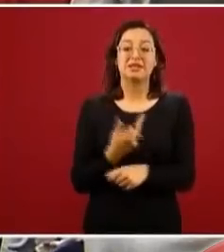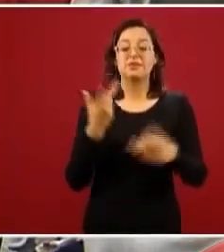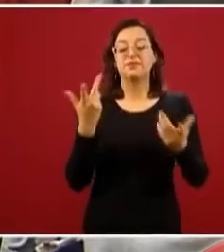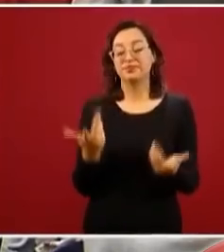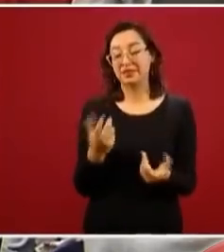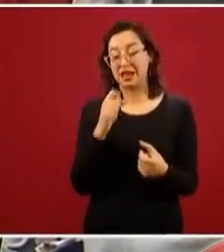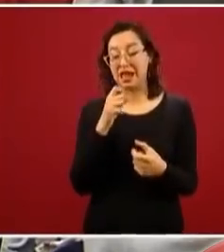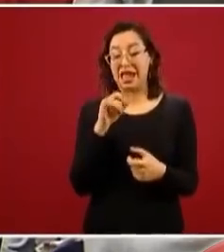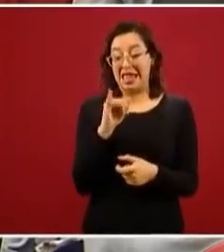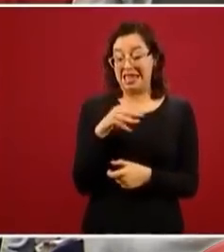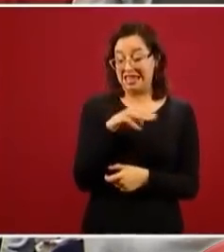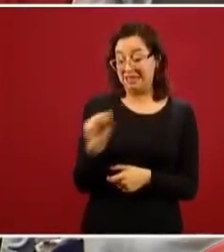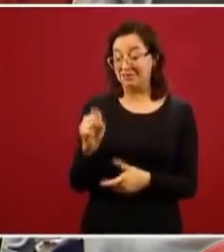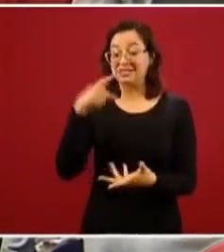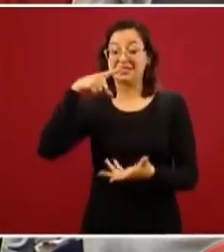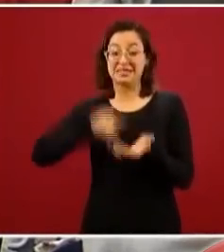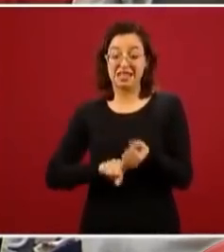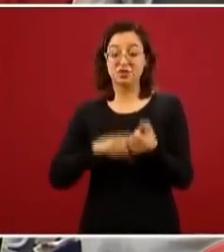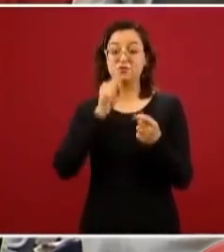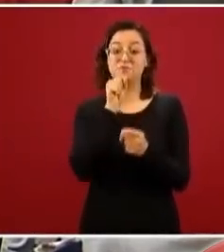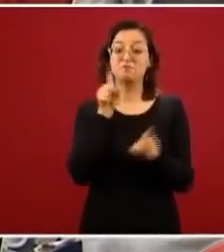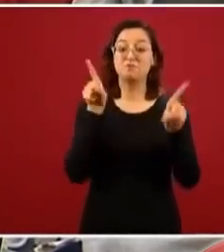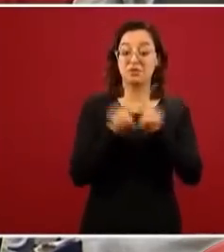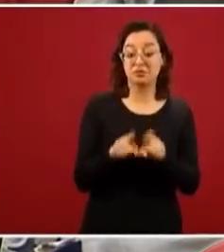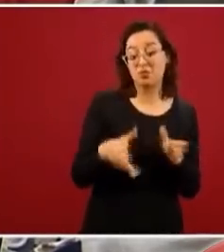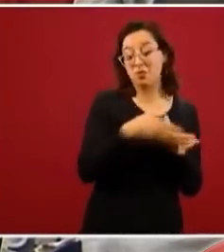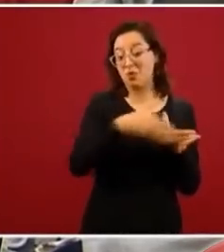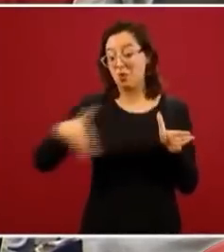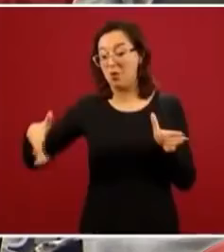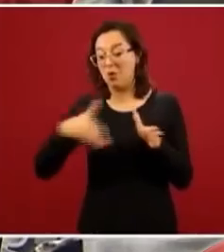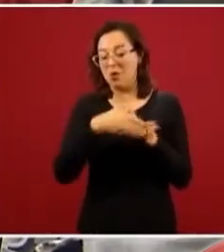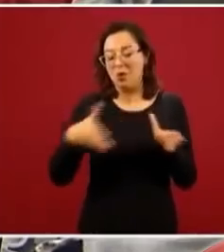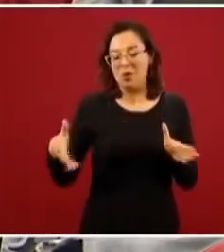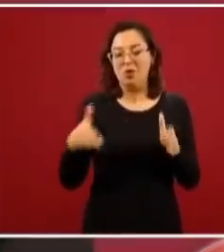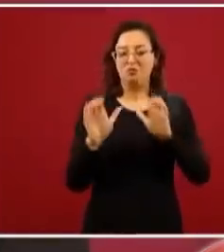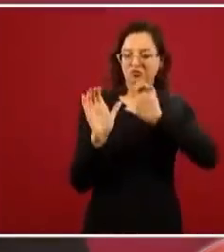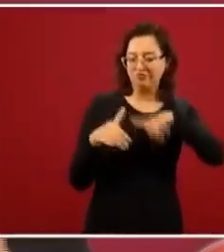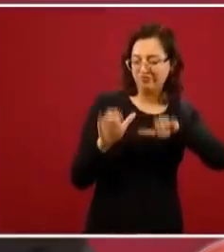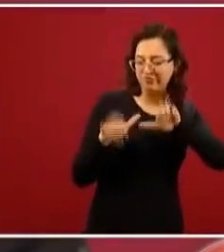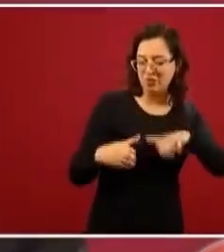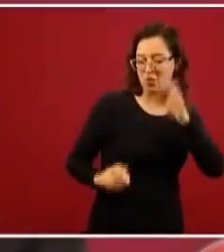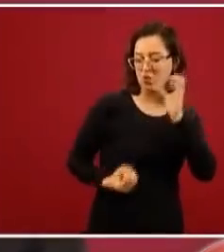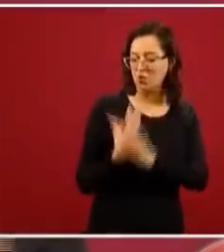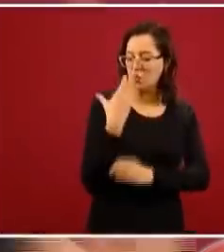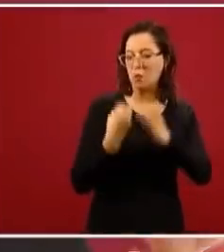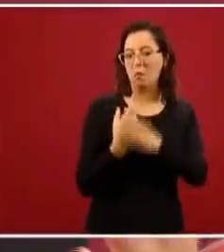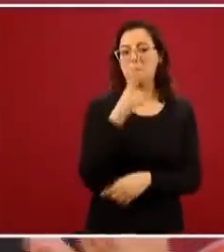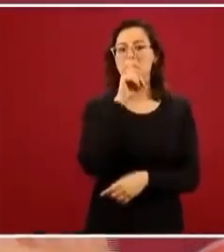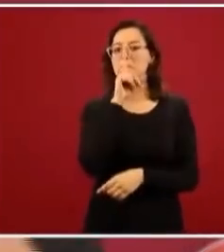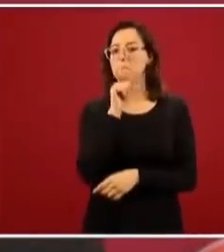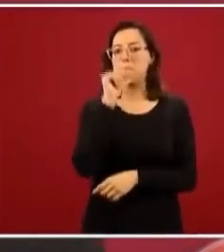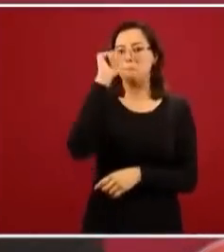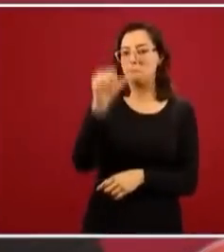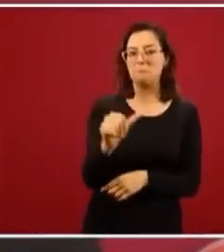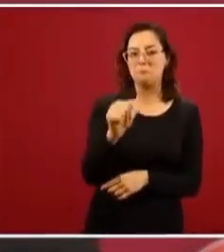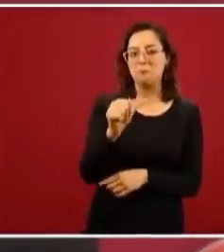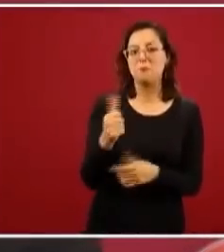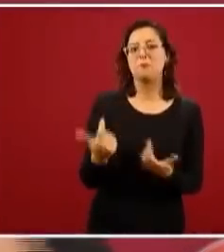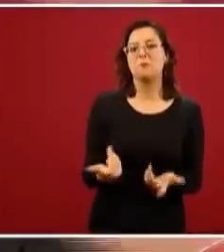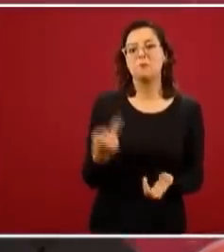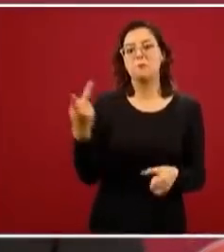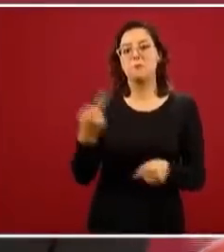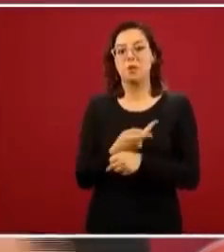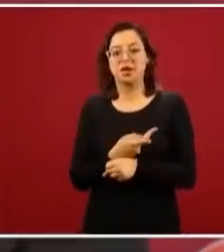un proceso de no contratación, de estancamiento en la contratación, que llevó a un congelamiento y